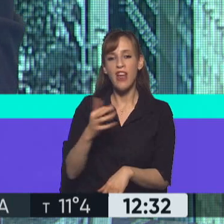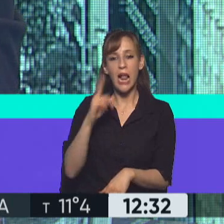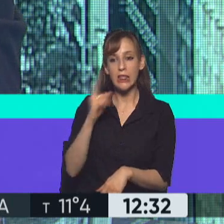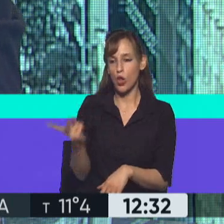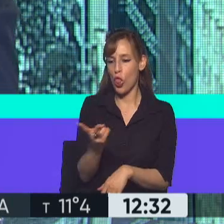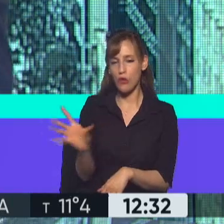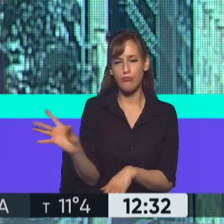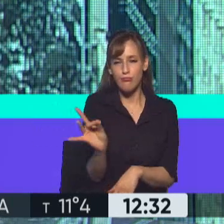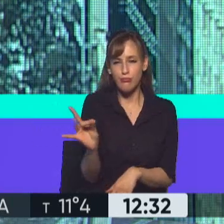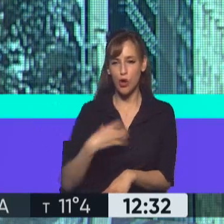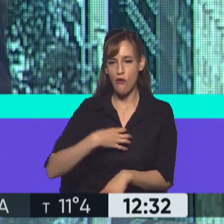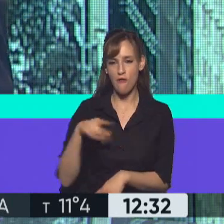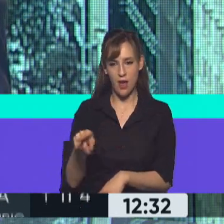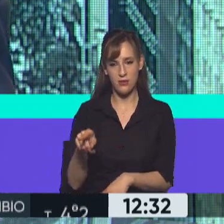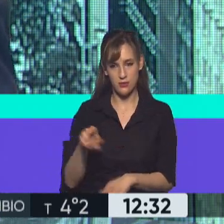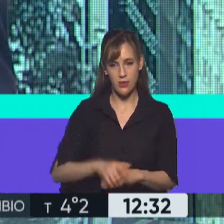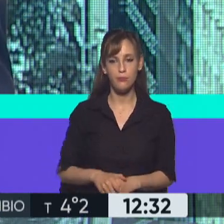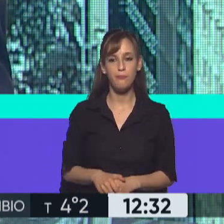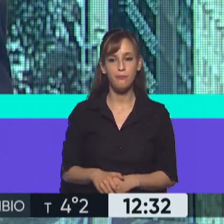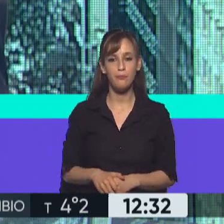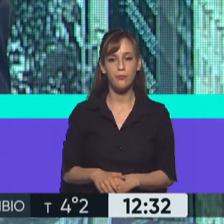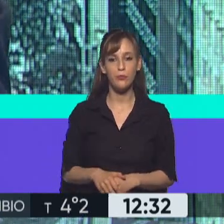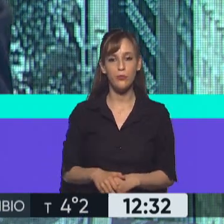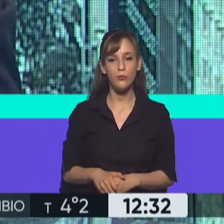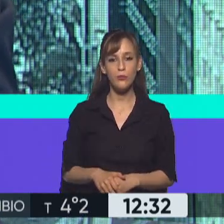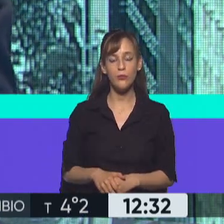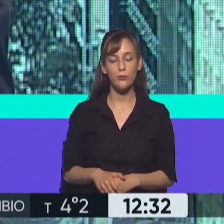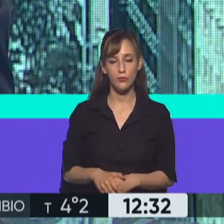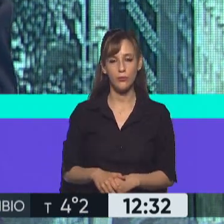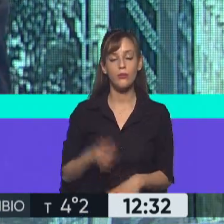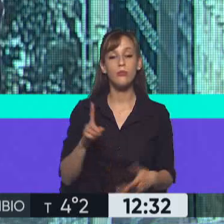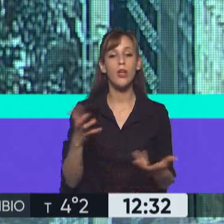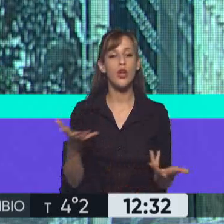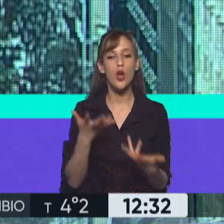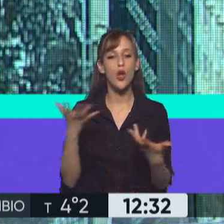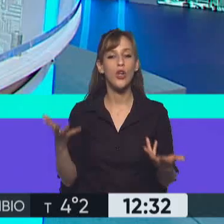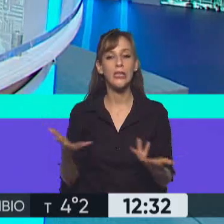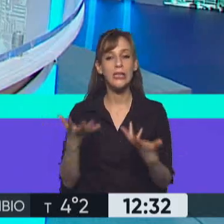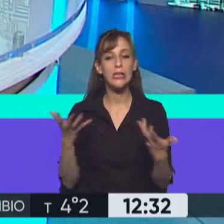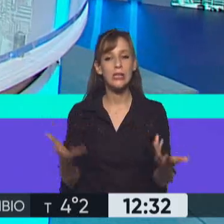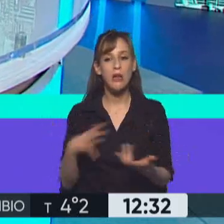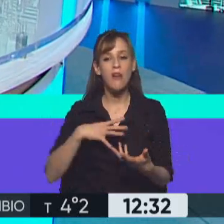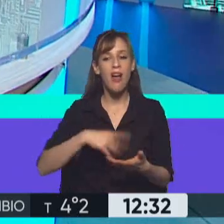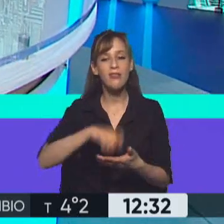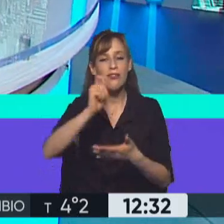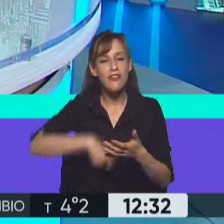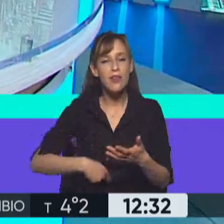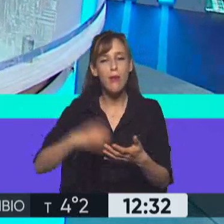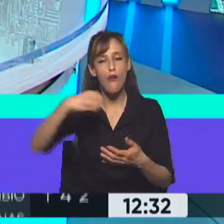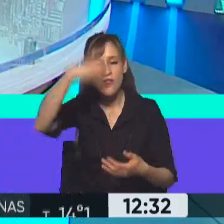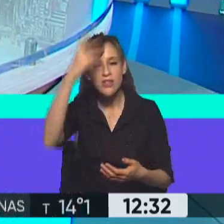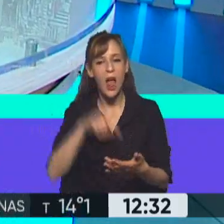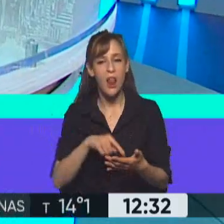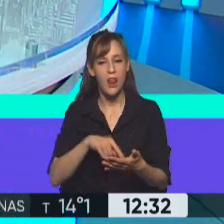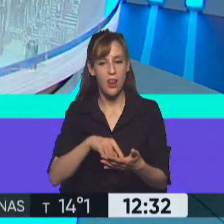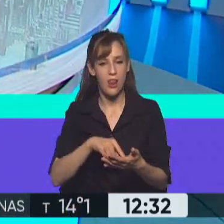Jamás se terminó de resolver su designación. Nunca se firmó esa designación. Por lo